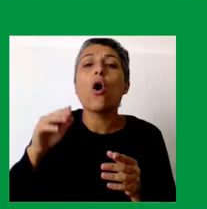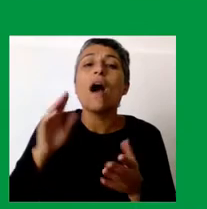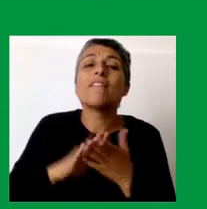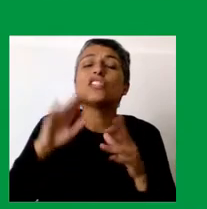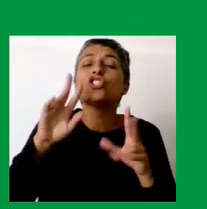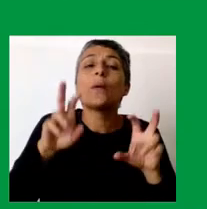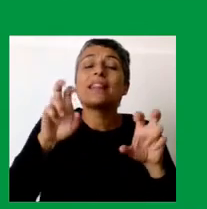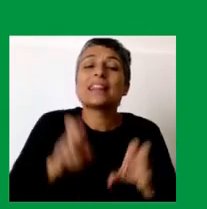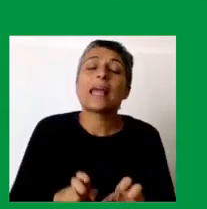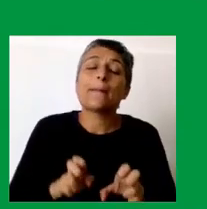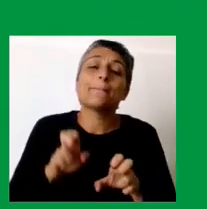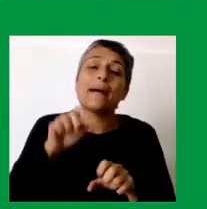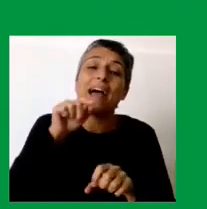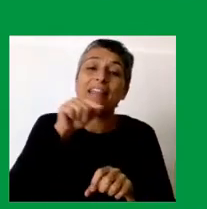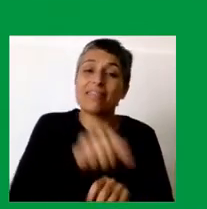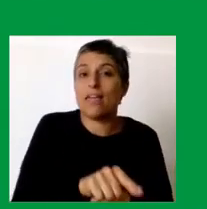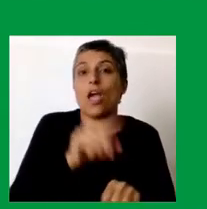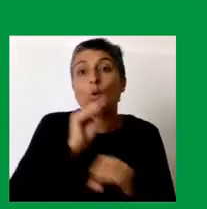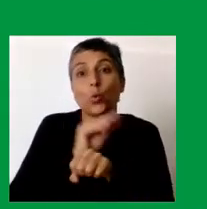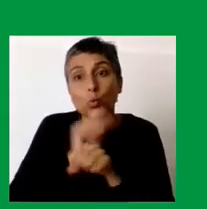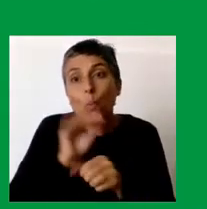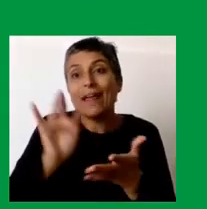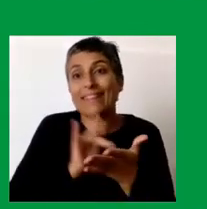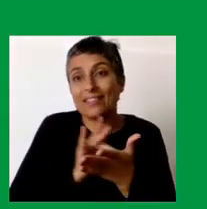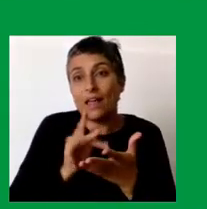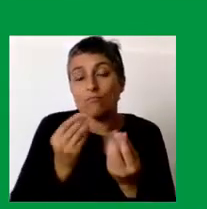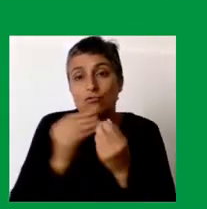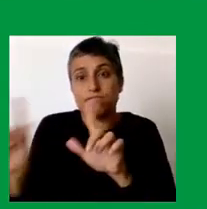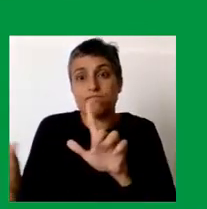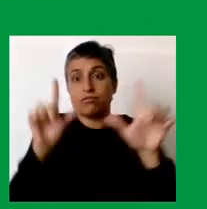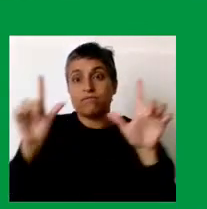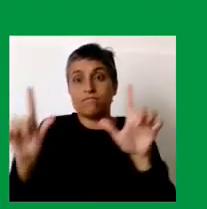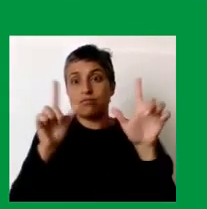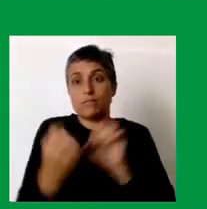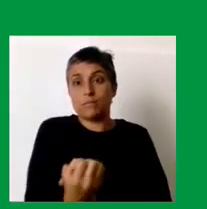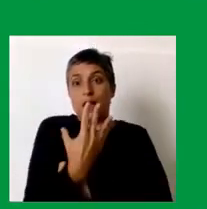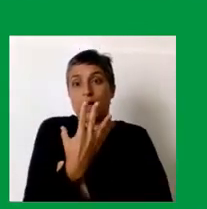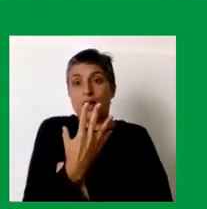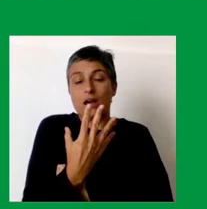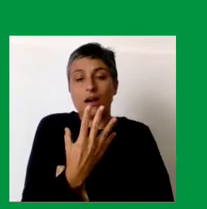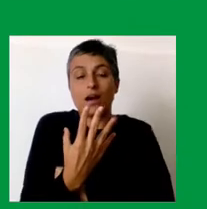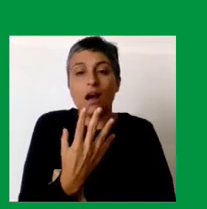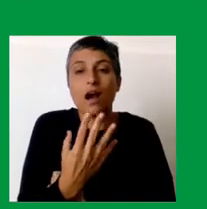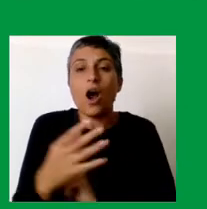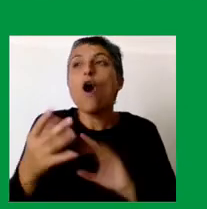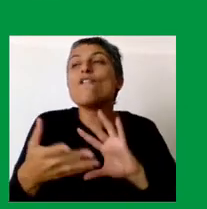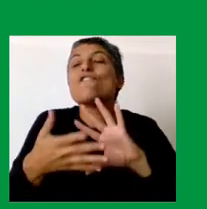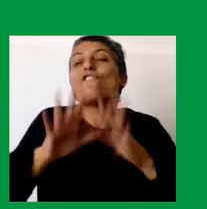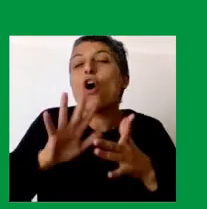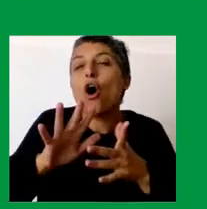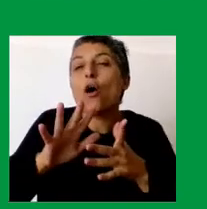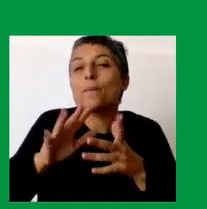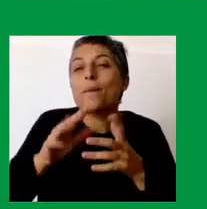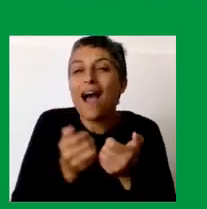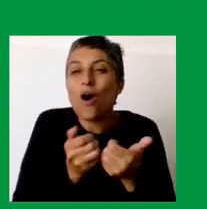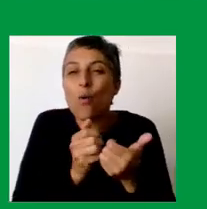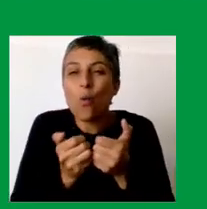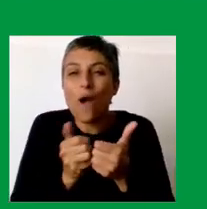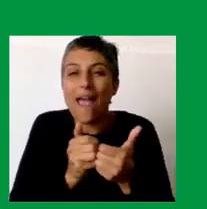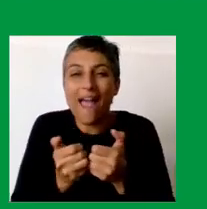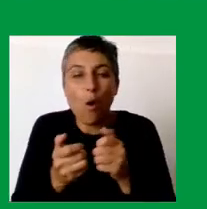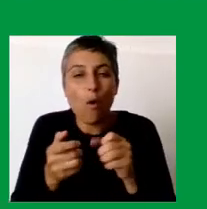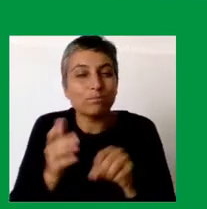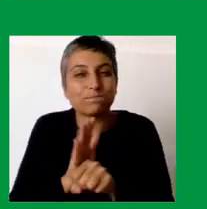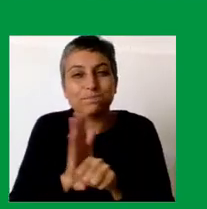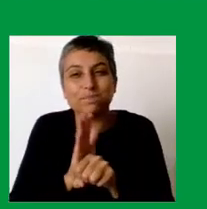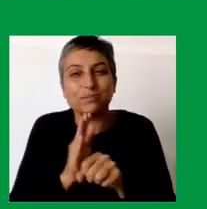digital, dominado por pantallas, por plataformas, por la lógica, digamos, como del videojuego, Y